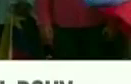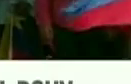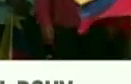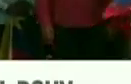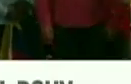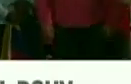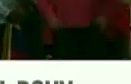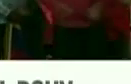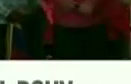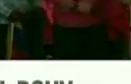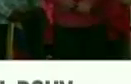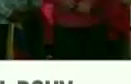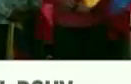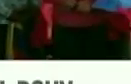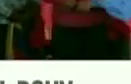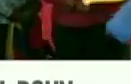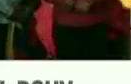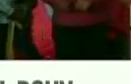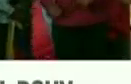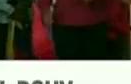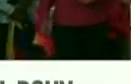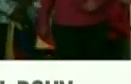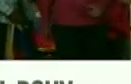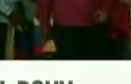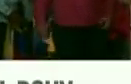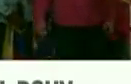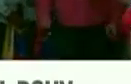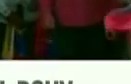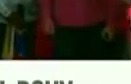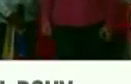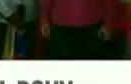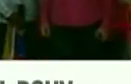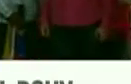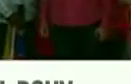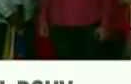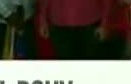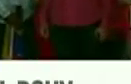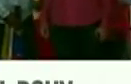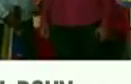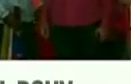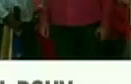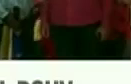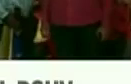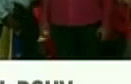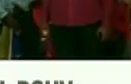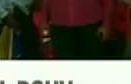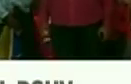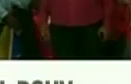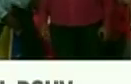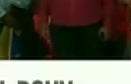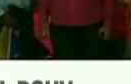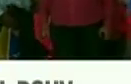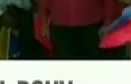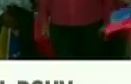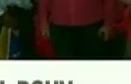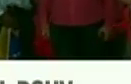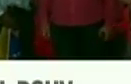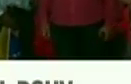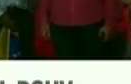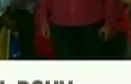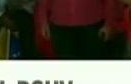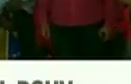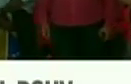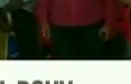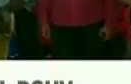¿Y a quién eligió el pueblo libre de Venezuela el 20 de mayo del año 2018